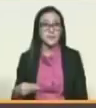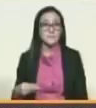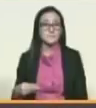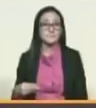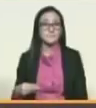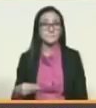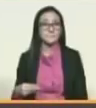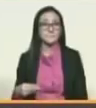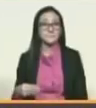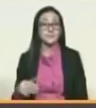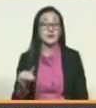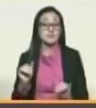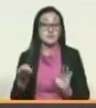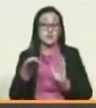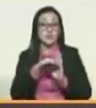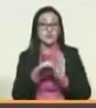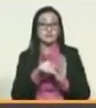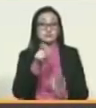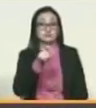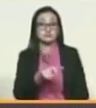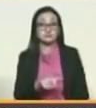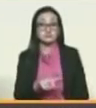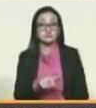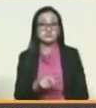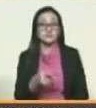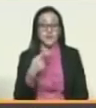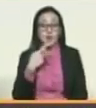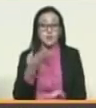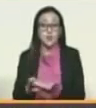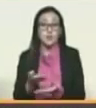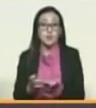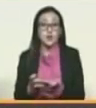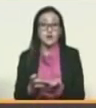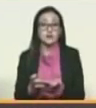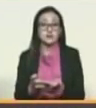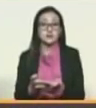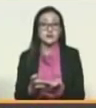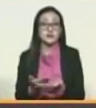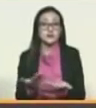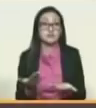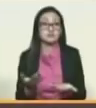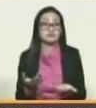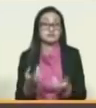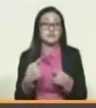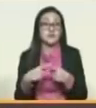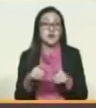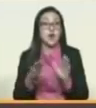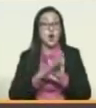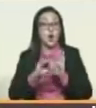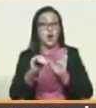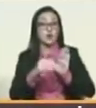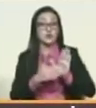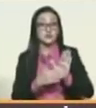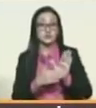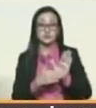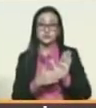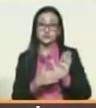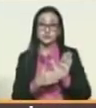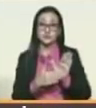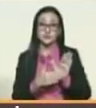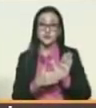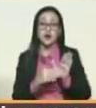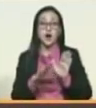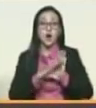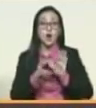mismo parlamentario llevó esta propuesta a la mesa, pero desde el punto de vista constitucional, el poder